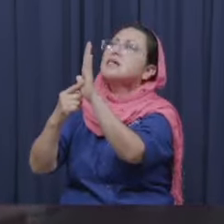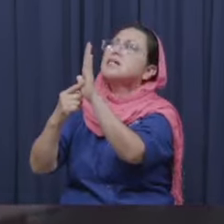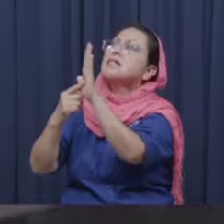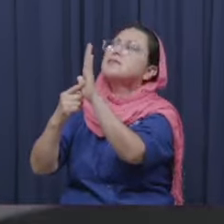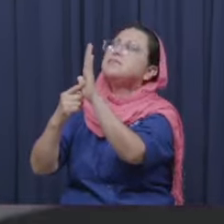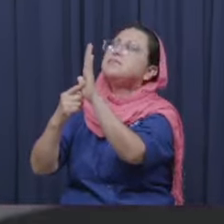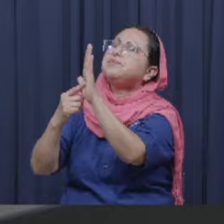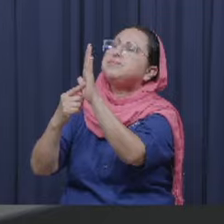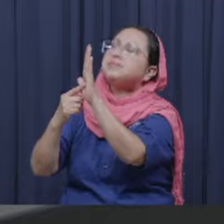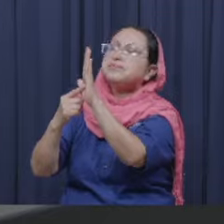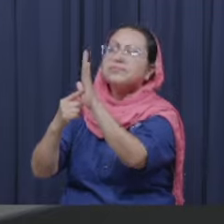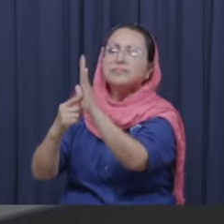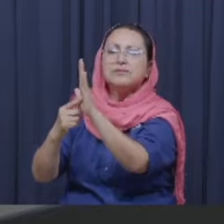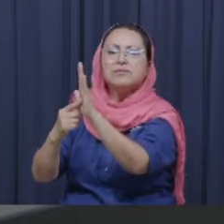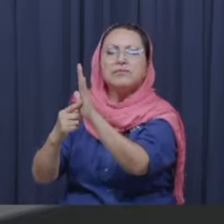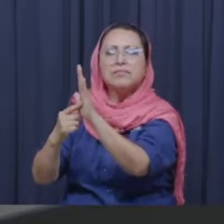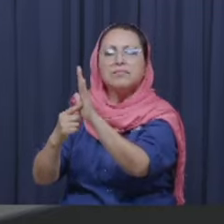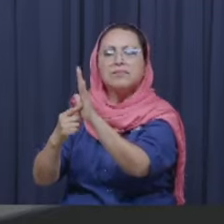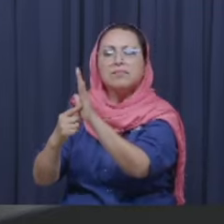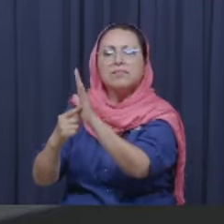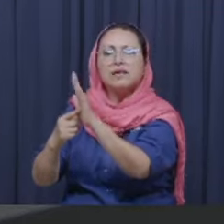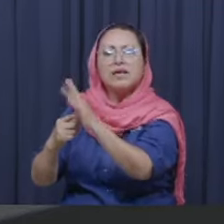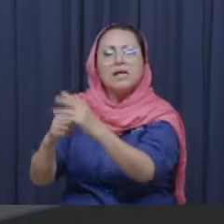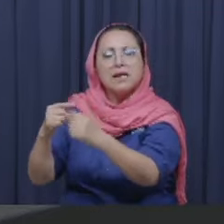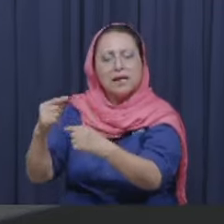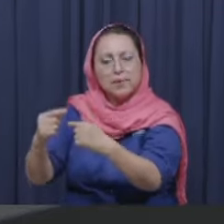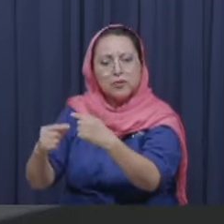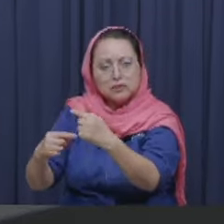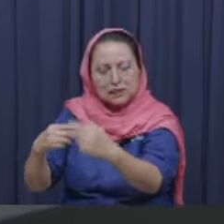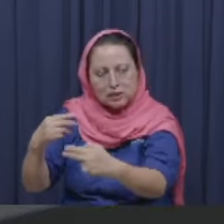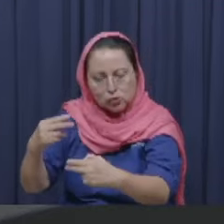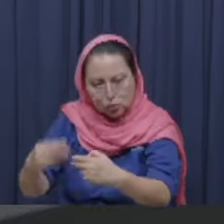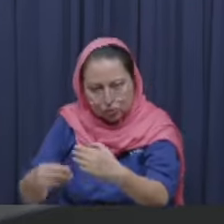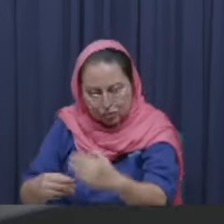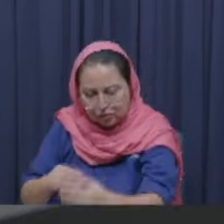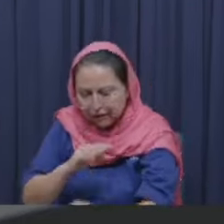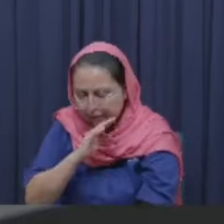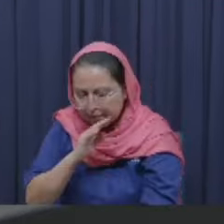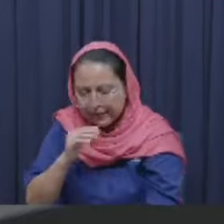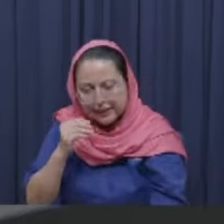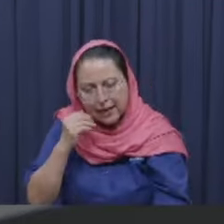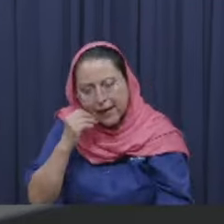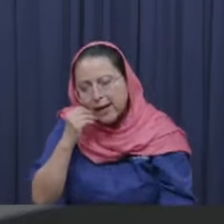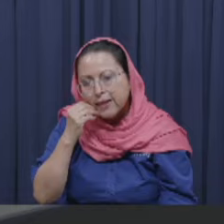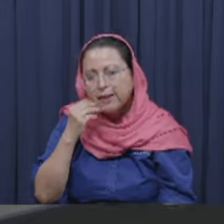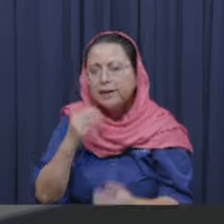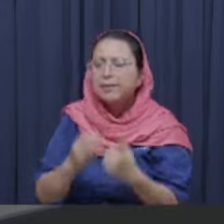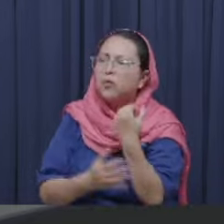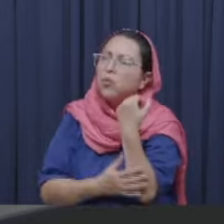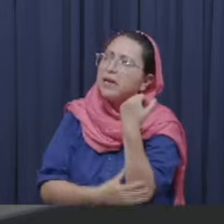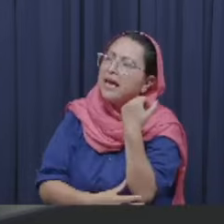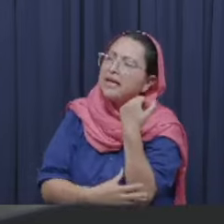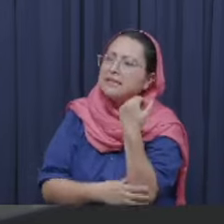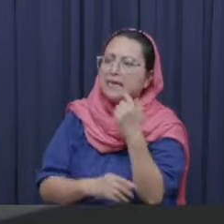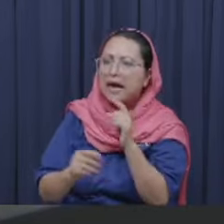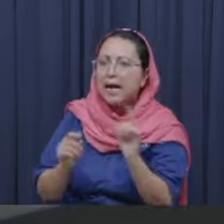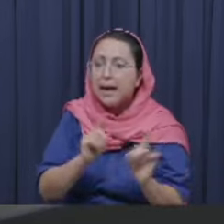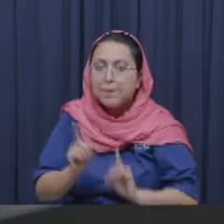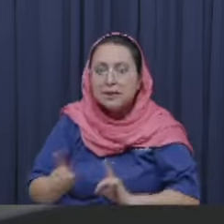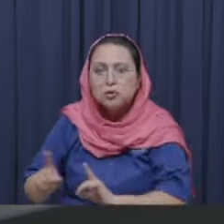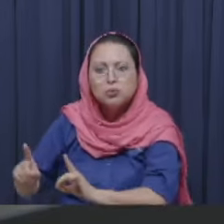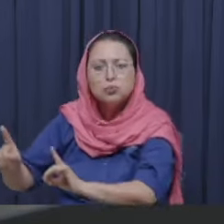hermanos, Señor, que están pasando procesos de enfermedad, Señor, procesos de escasez, persecuciones,